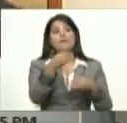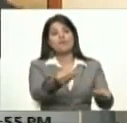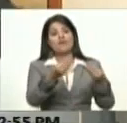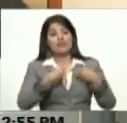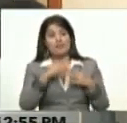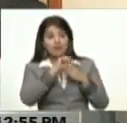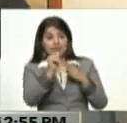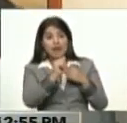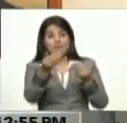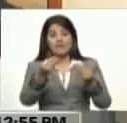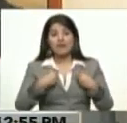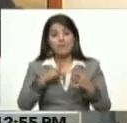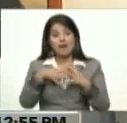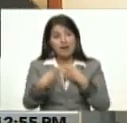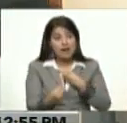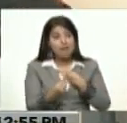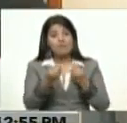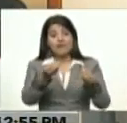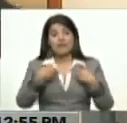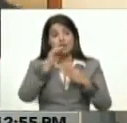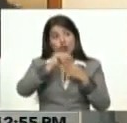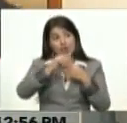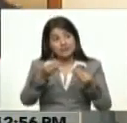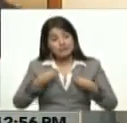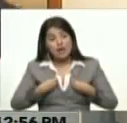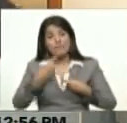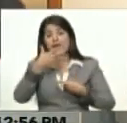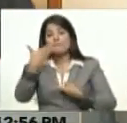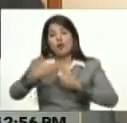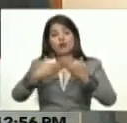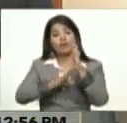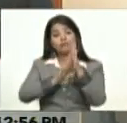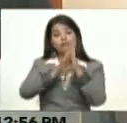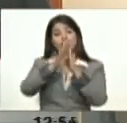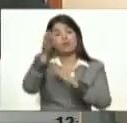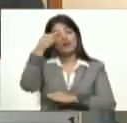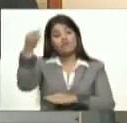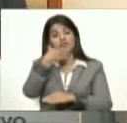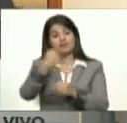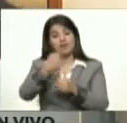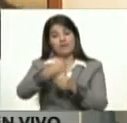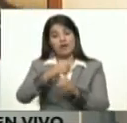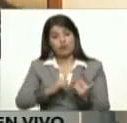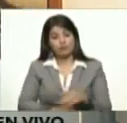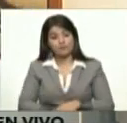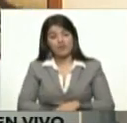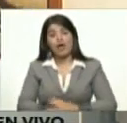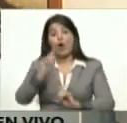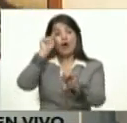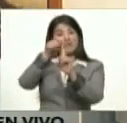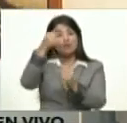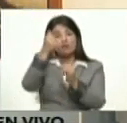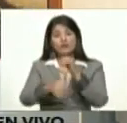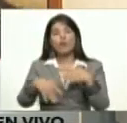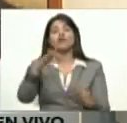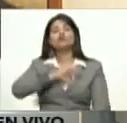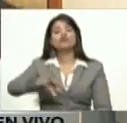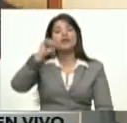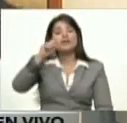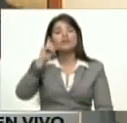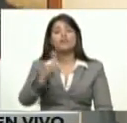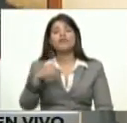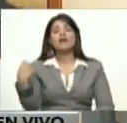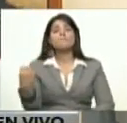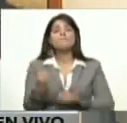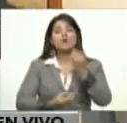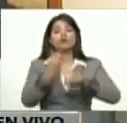para seguir produciendo, para aumentar su producción, para ser más eficiente. Debemos ir hacia el socialismo productivo que nos